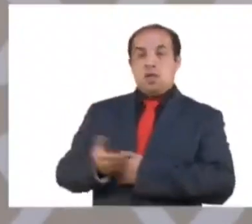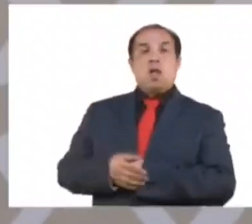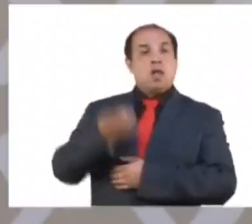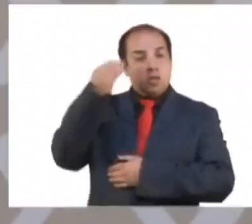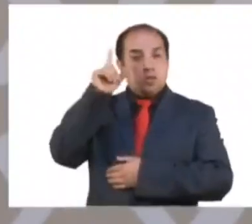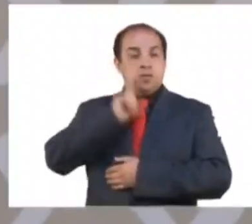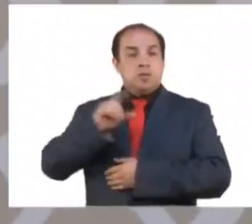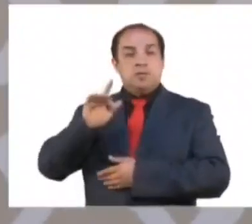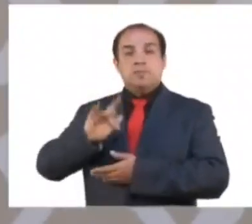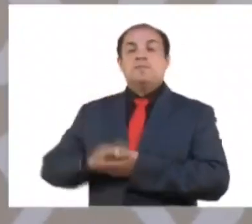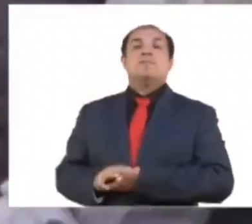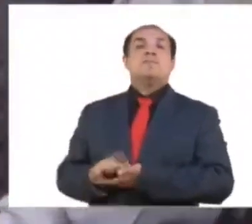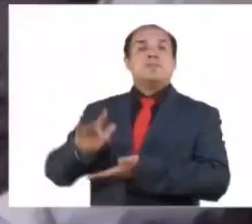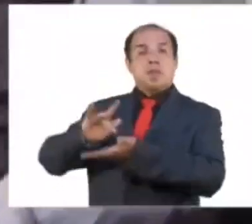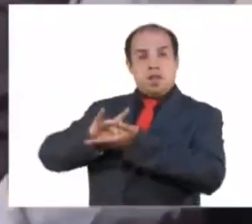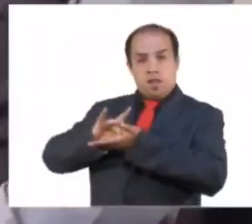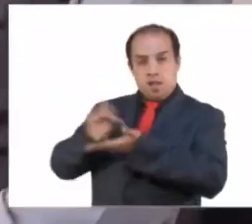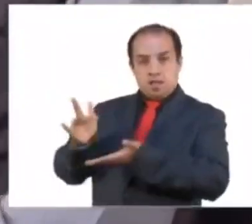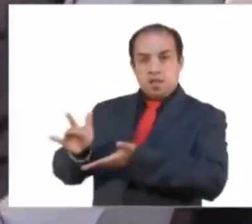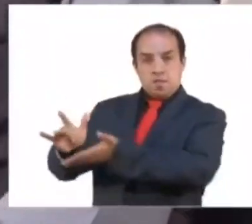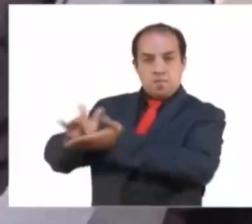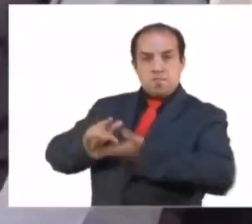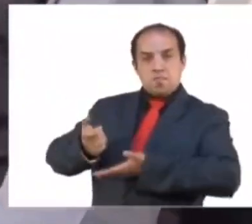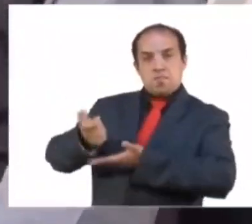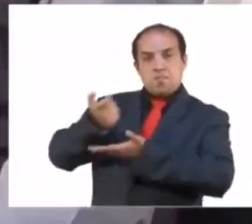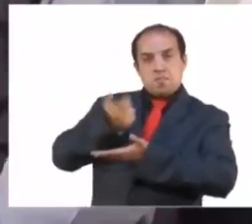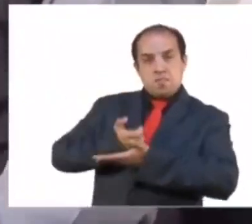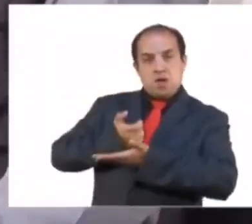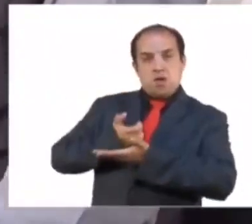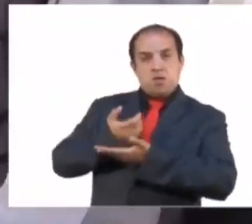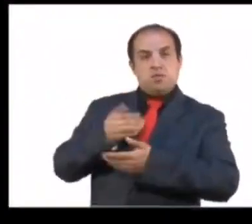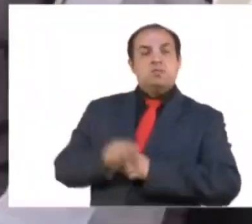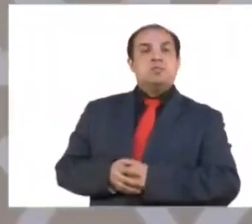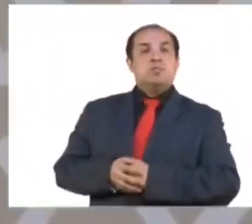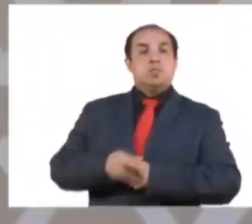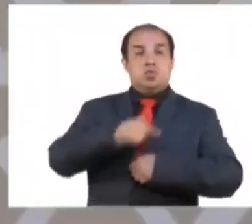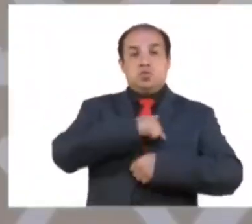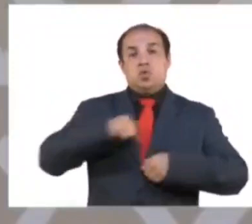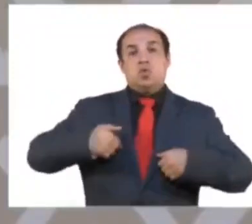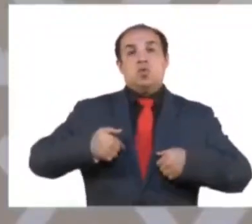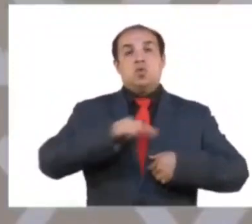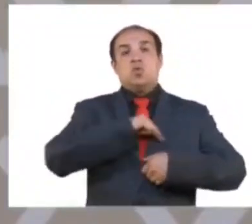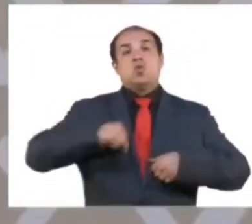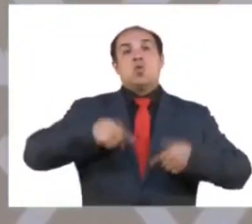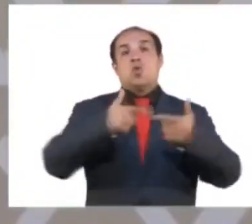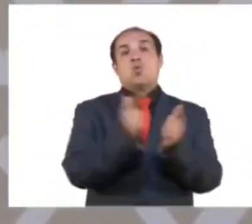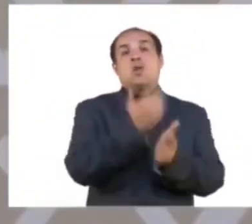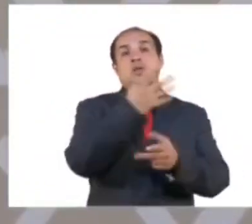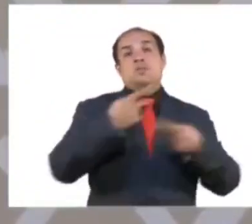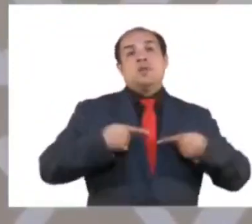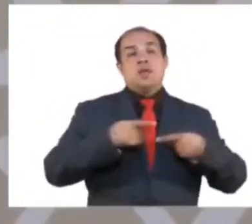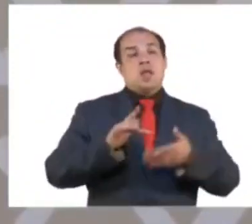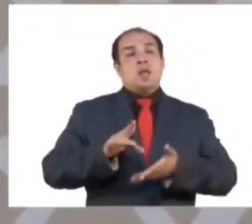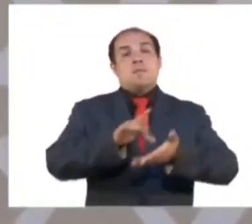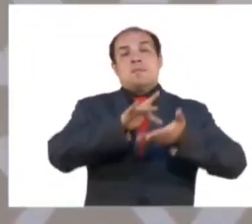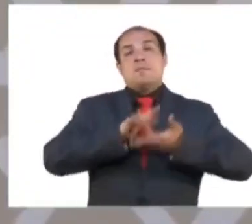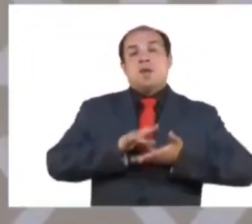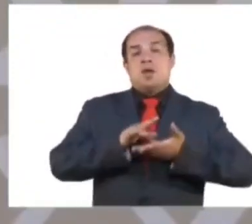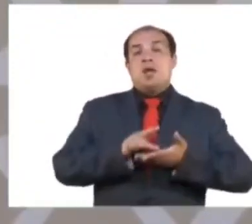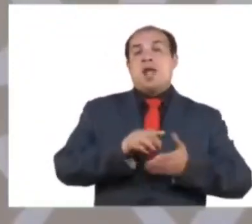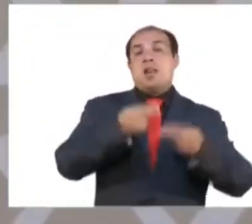el apoyo que nos están dando por medio de Fondeso. Somos un grupo de 5 personas a las cuales nos están apoyando para incrementar nuestro